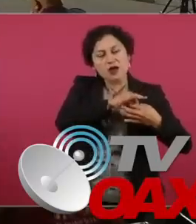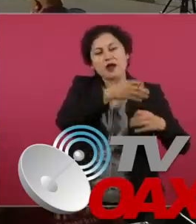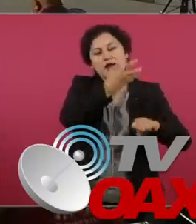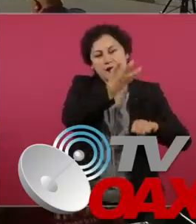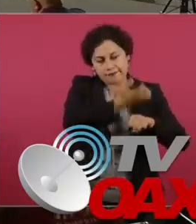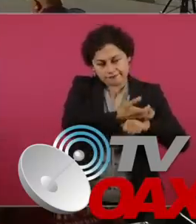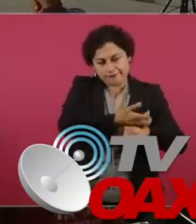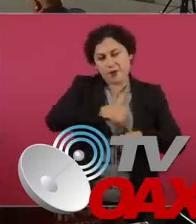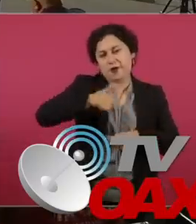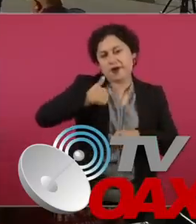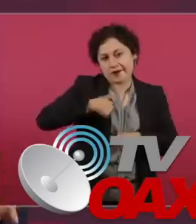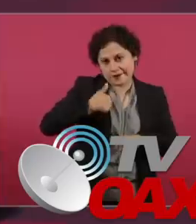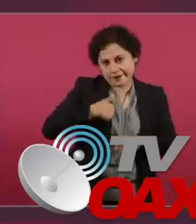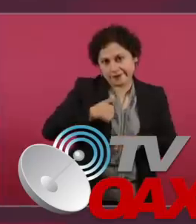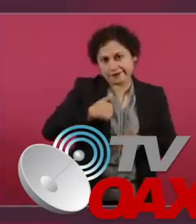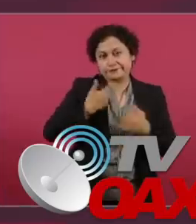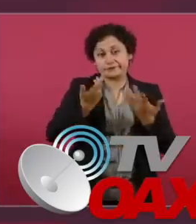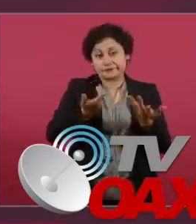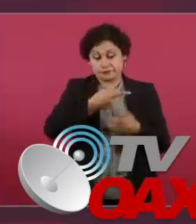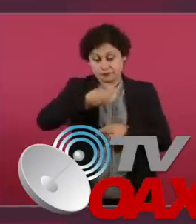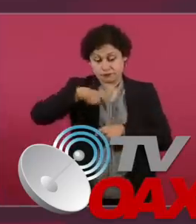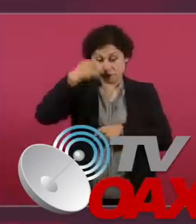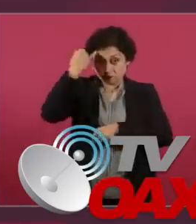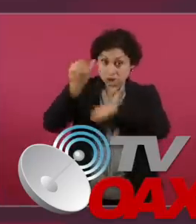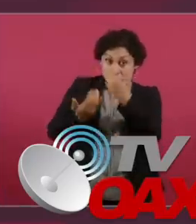Nuestra propuesta es el fortalecimiento